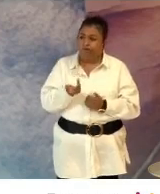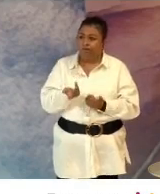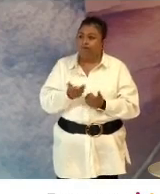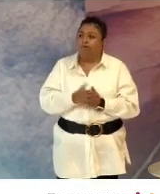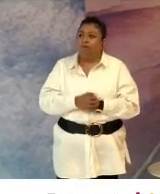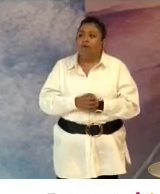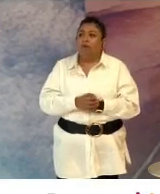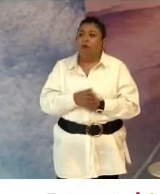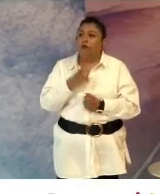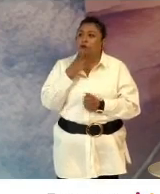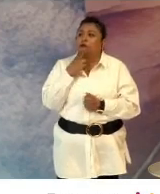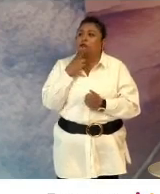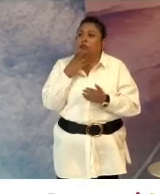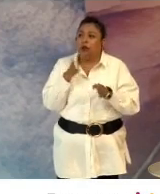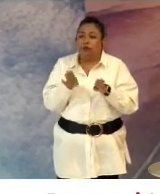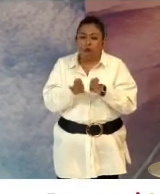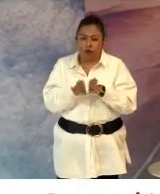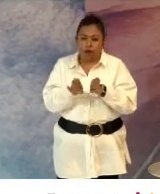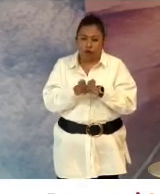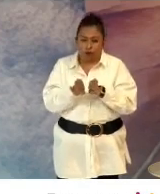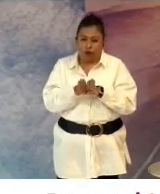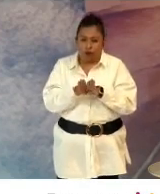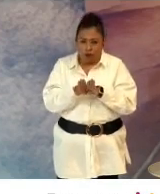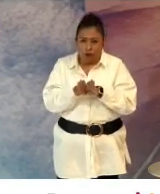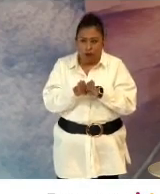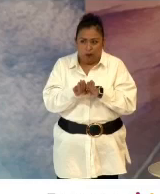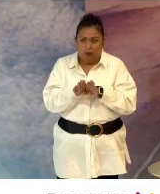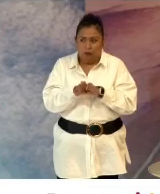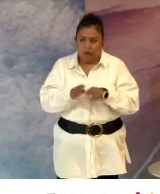¿Cómo usamos la inteligencia artificial